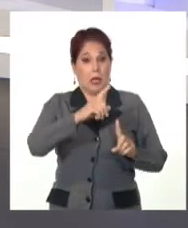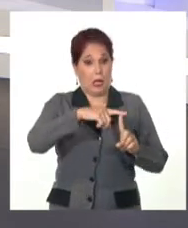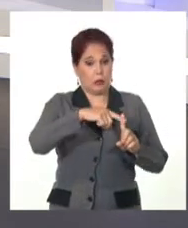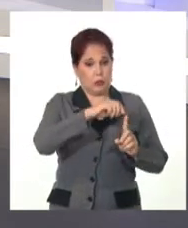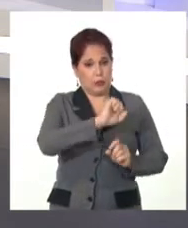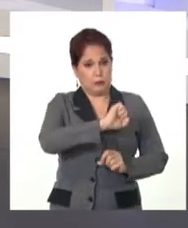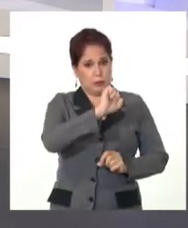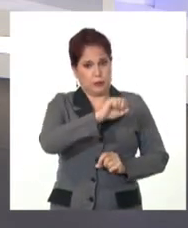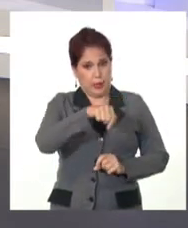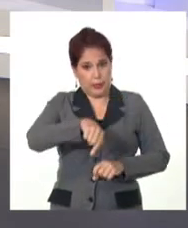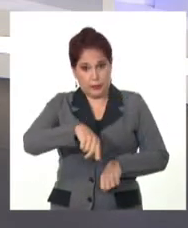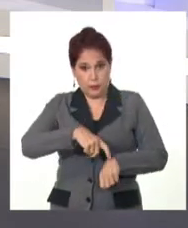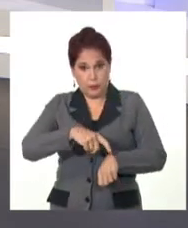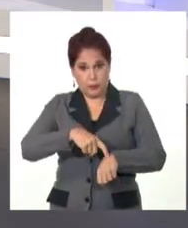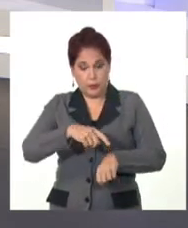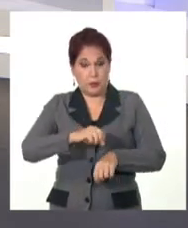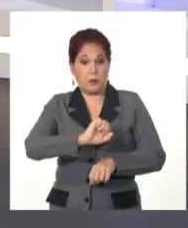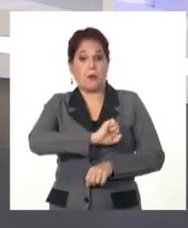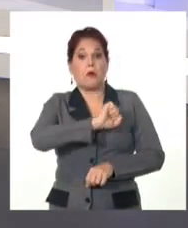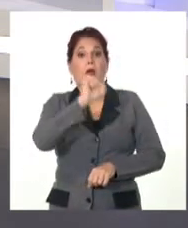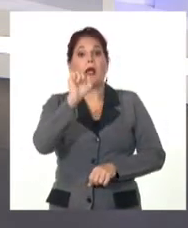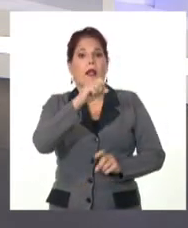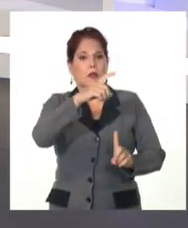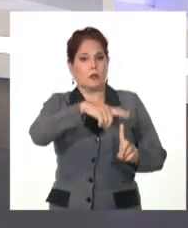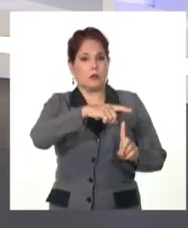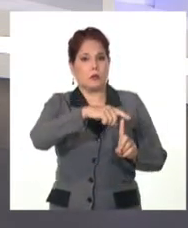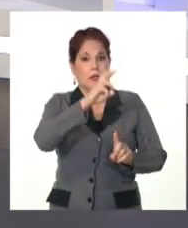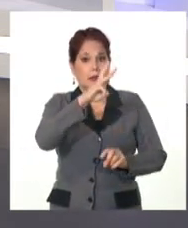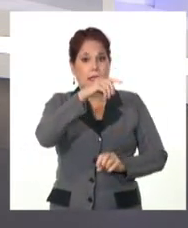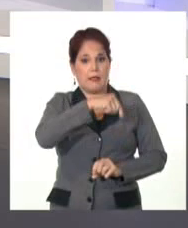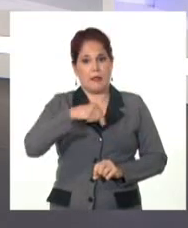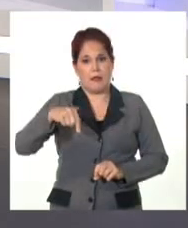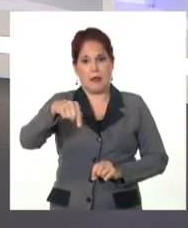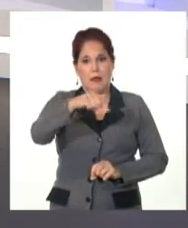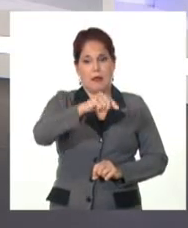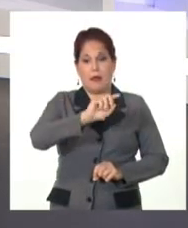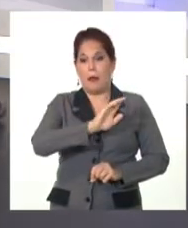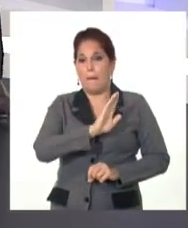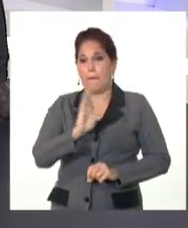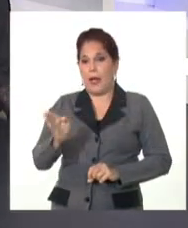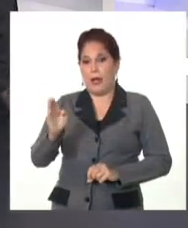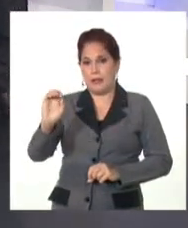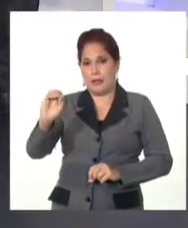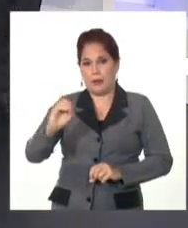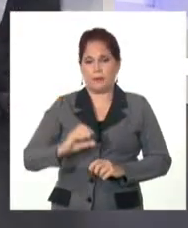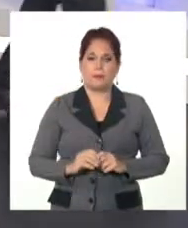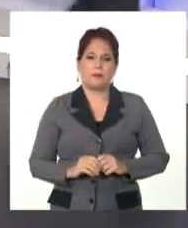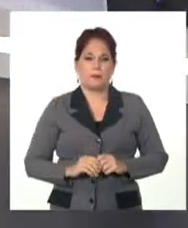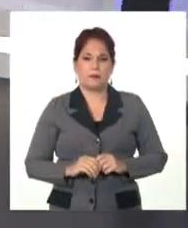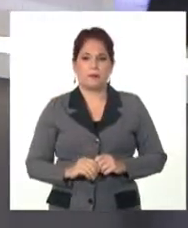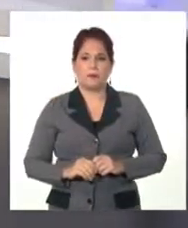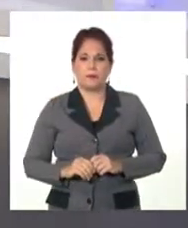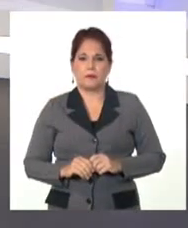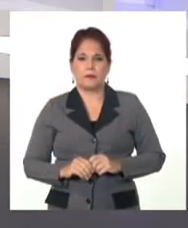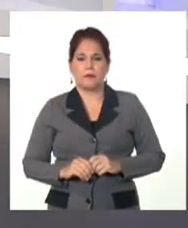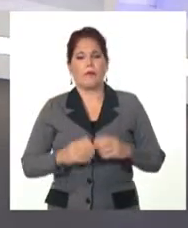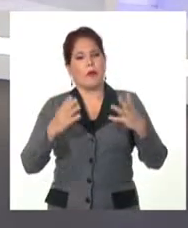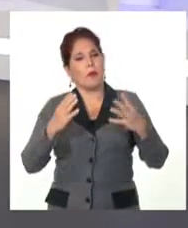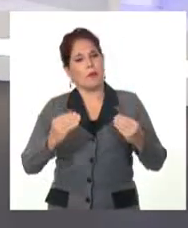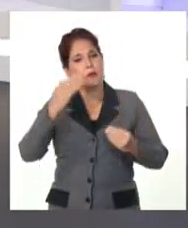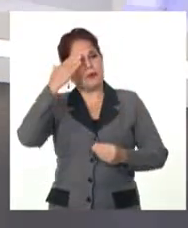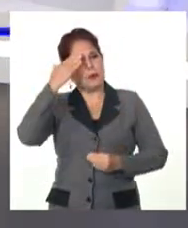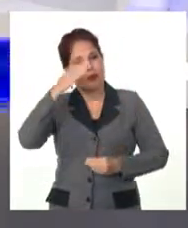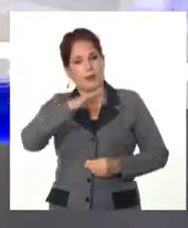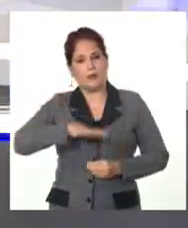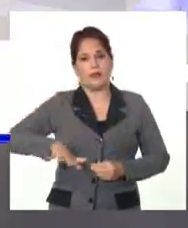estos momentos va ganando precisamente los tuneros 3-0. Muy bien. Con todos los detalles, Andy José. Muchas gracias, muy buenas